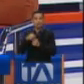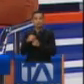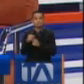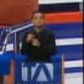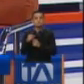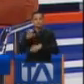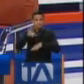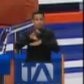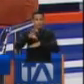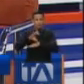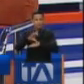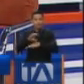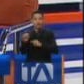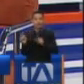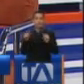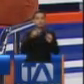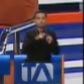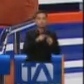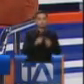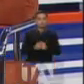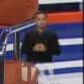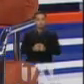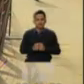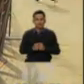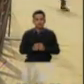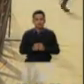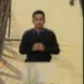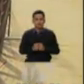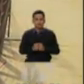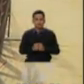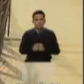para reforzar la actividad deportiva en el sector.